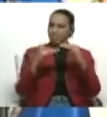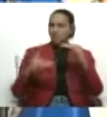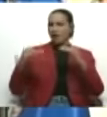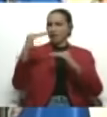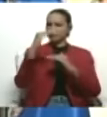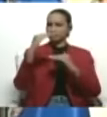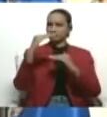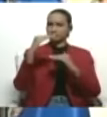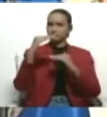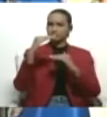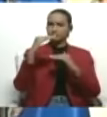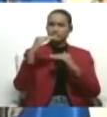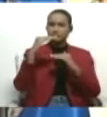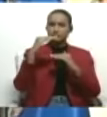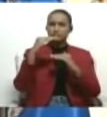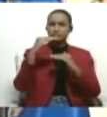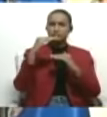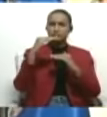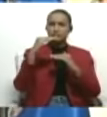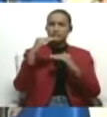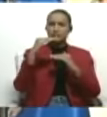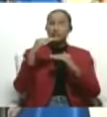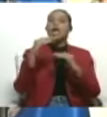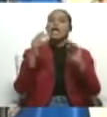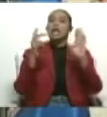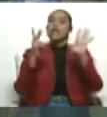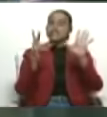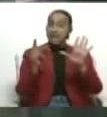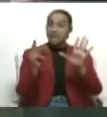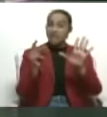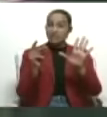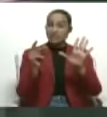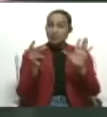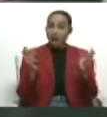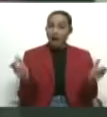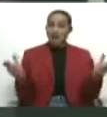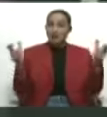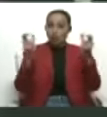cuya 17ª reunión se celebró en Moscú.